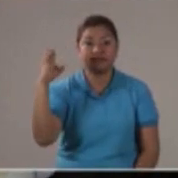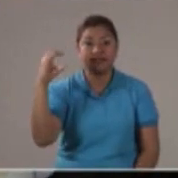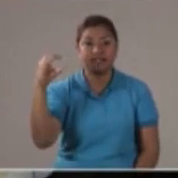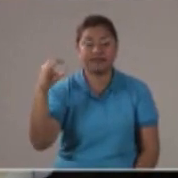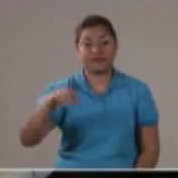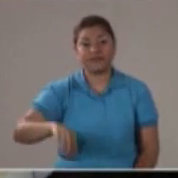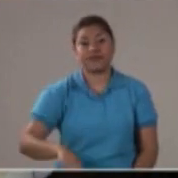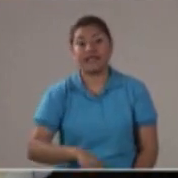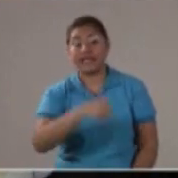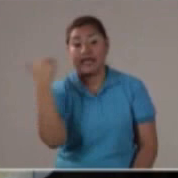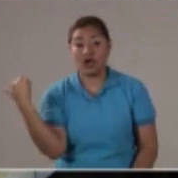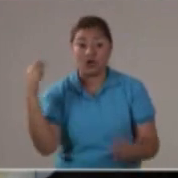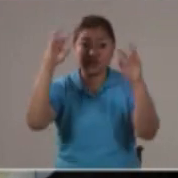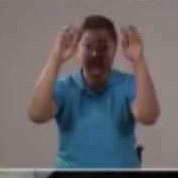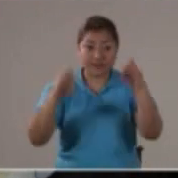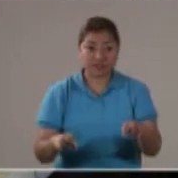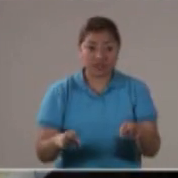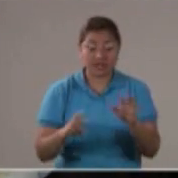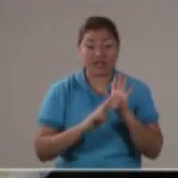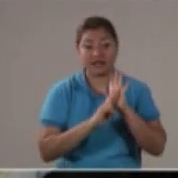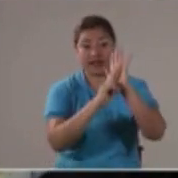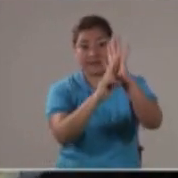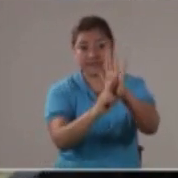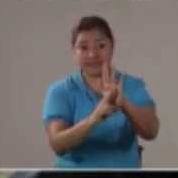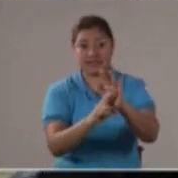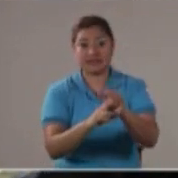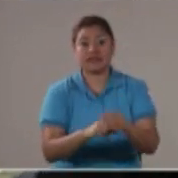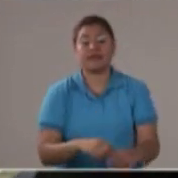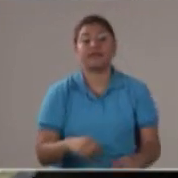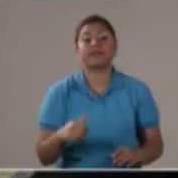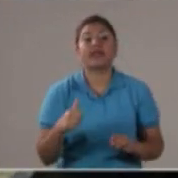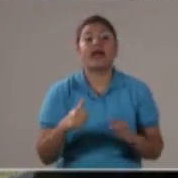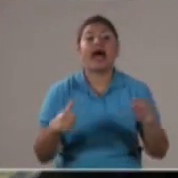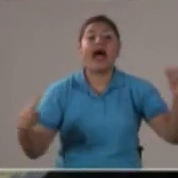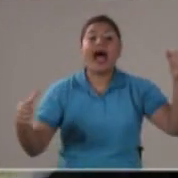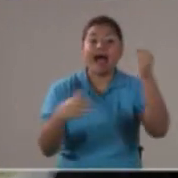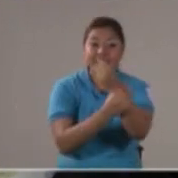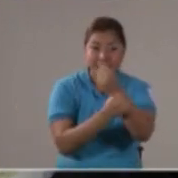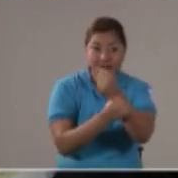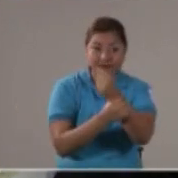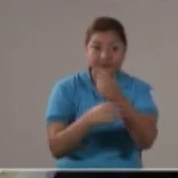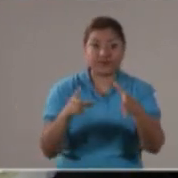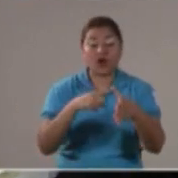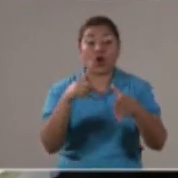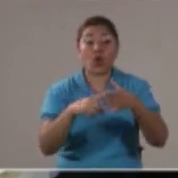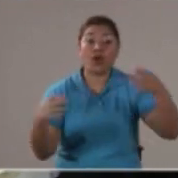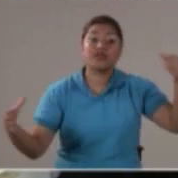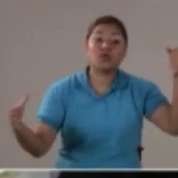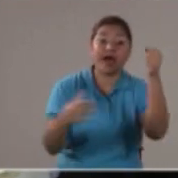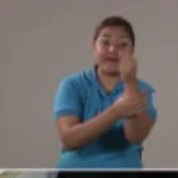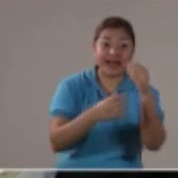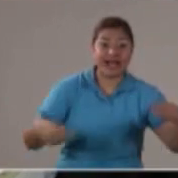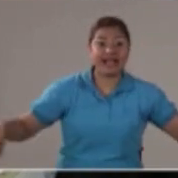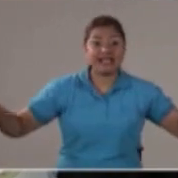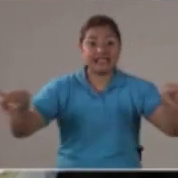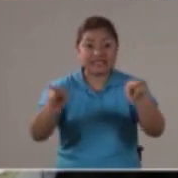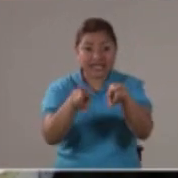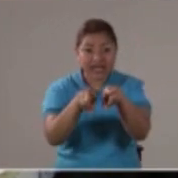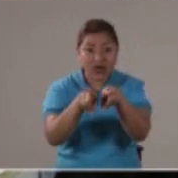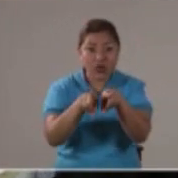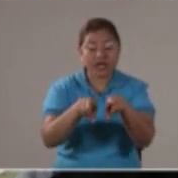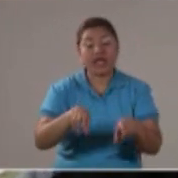cuando el versículo que acabamos de mencionar, cuando Abraham se junta con